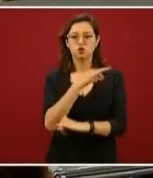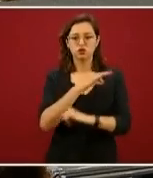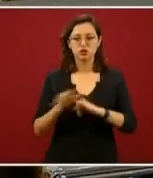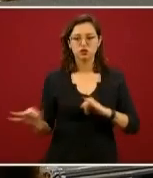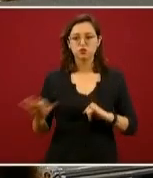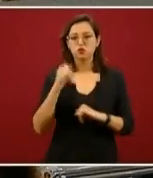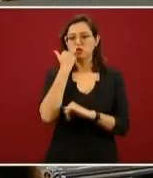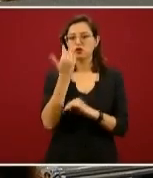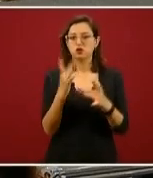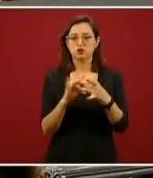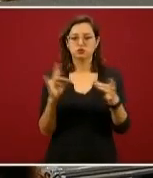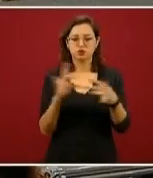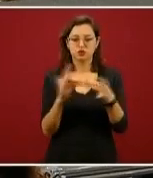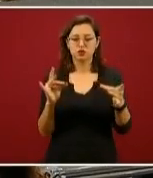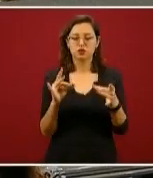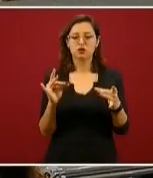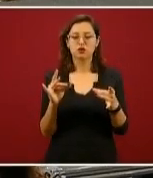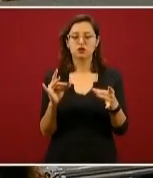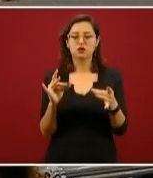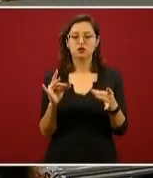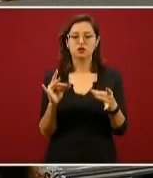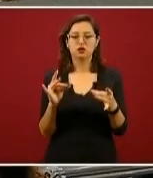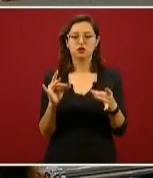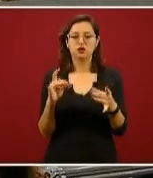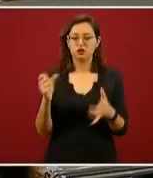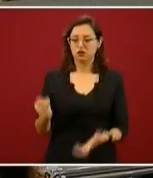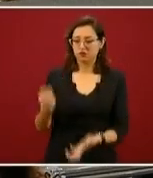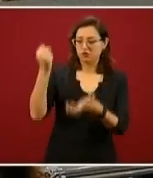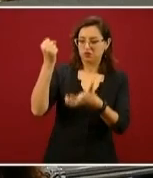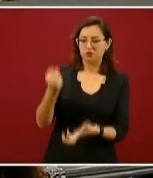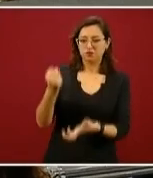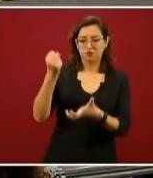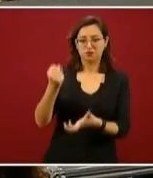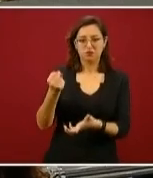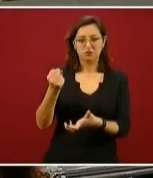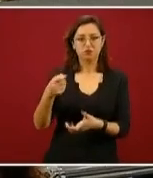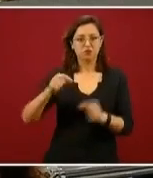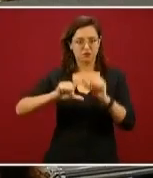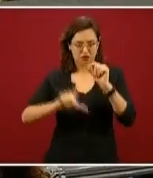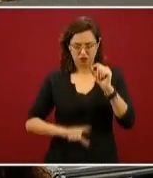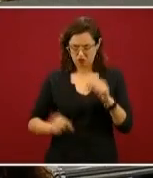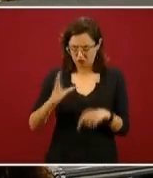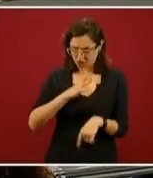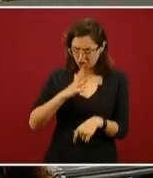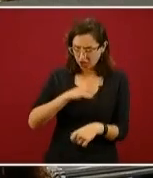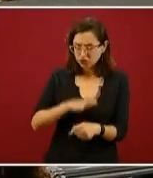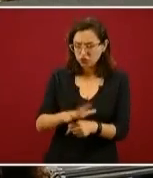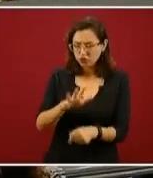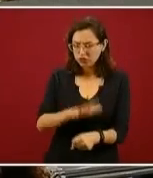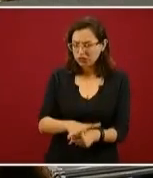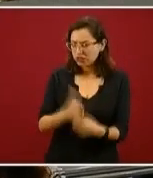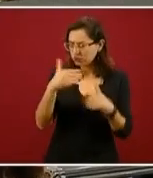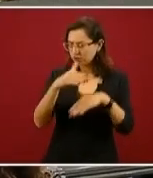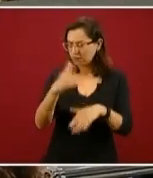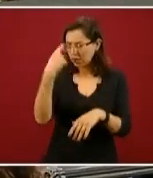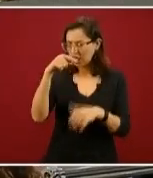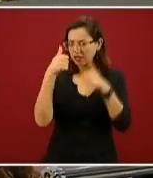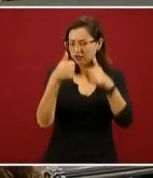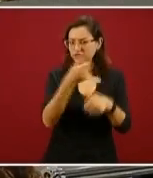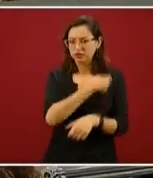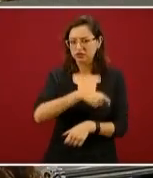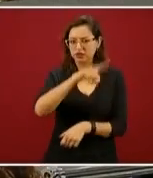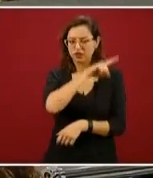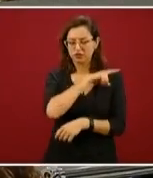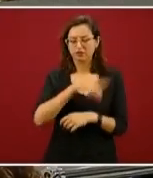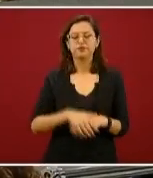hacer referencia a los recursos presupuestarios y financieros con los que cuenta el Estado mexicano en materia de salud. La